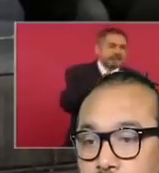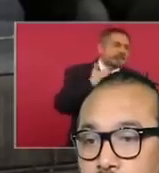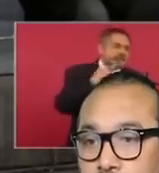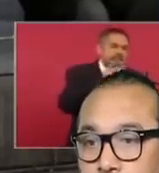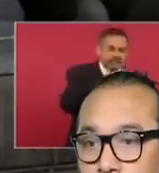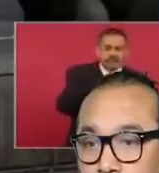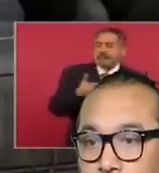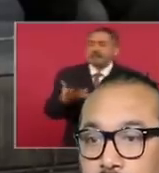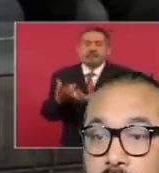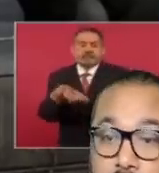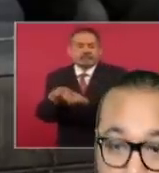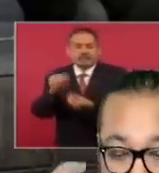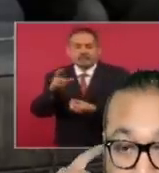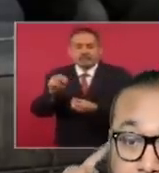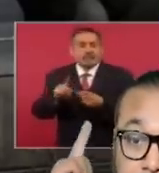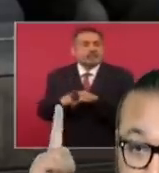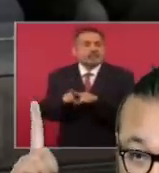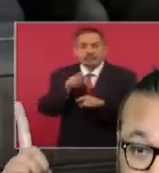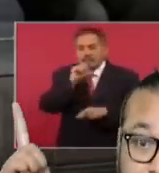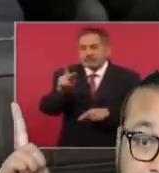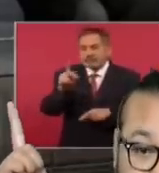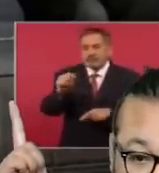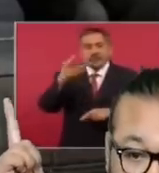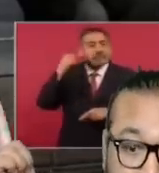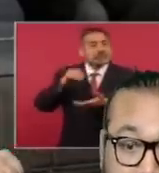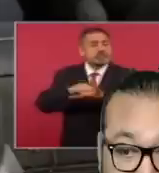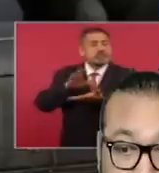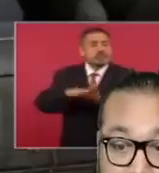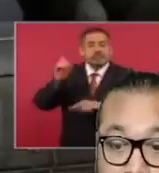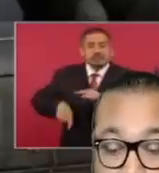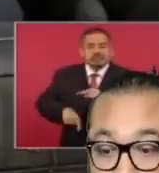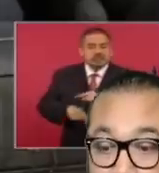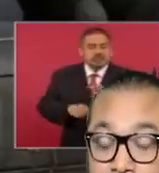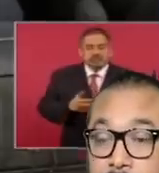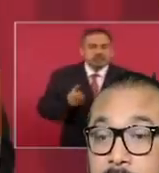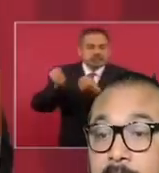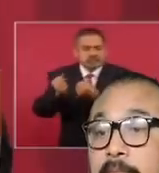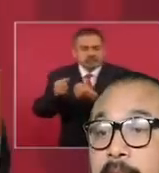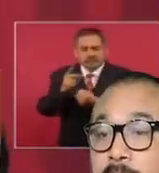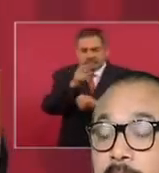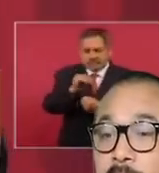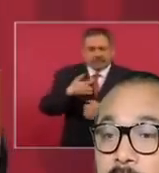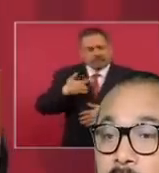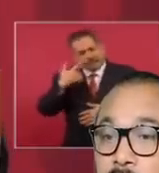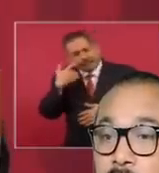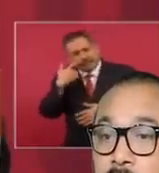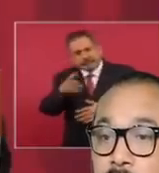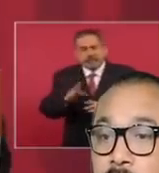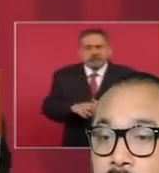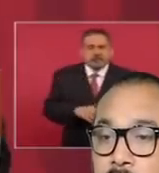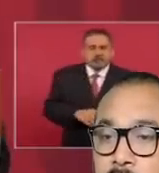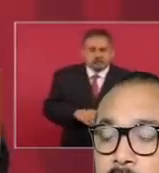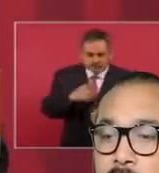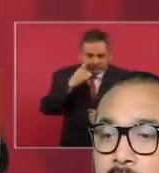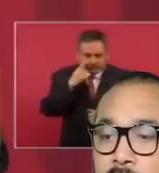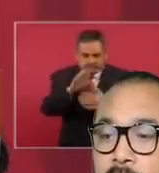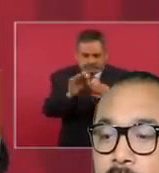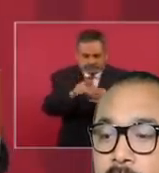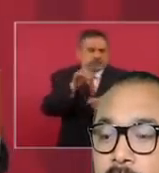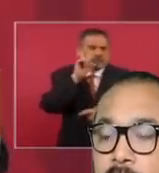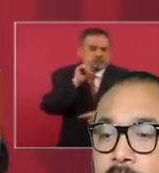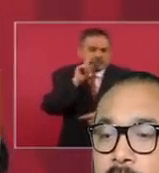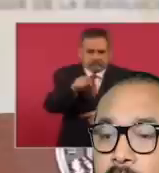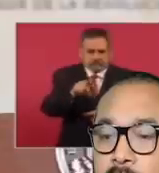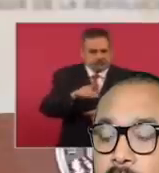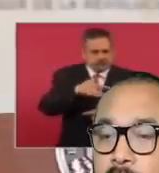y que bueno pues el partido del trabajo también que había perdido el registro y se lo recuperó el pri Habría que ver habría que verlo este mañana